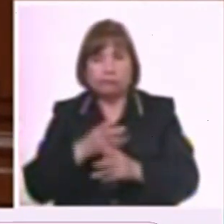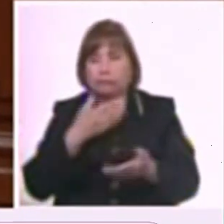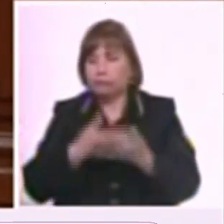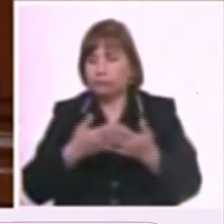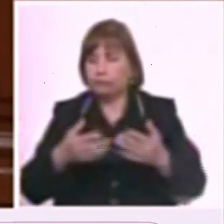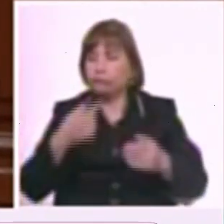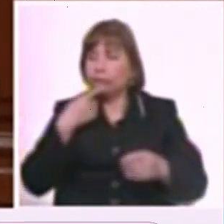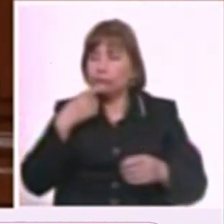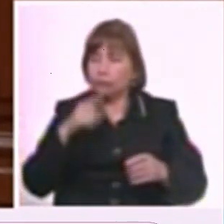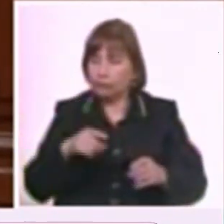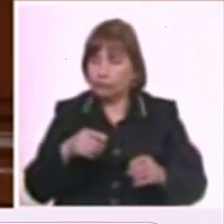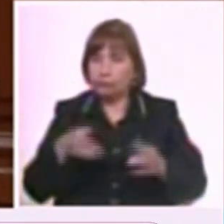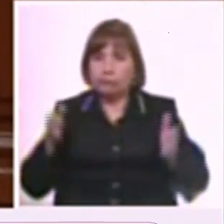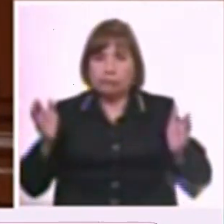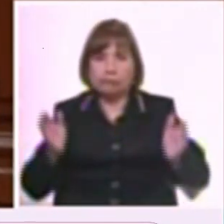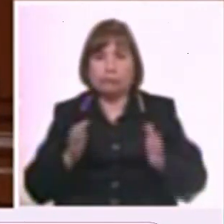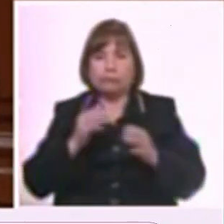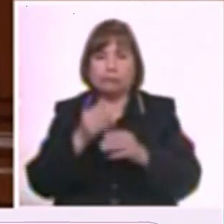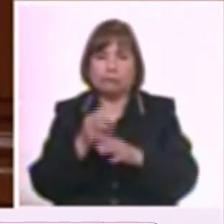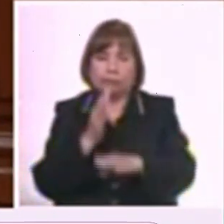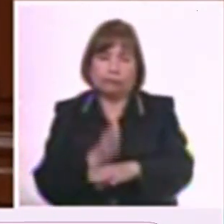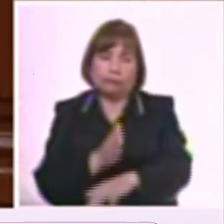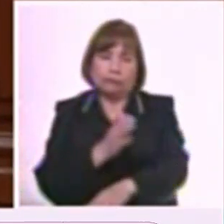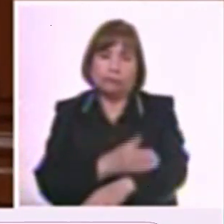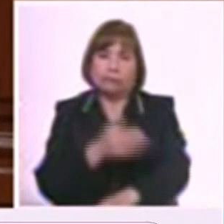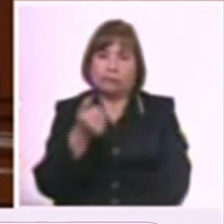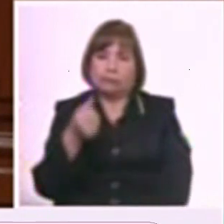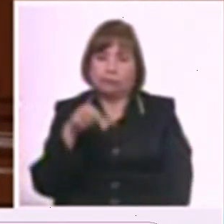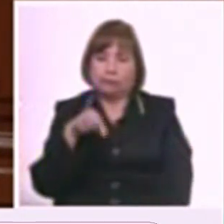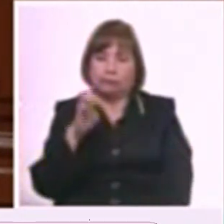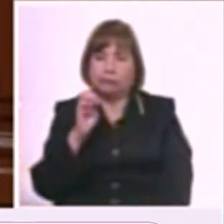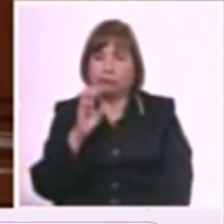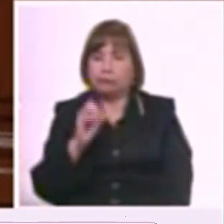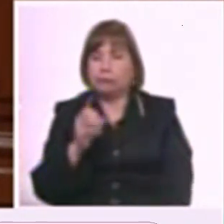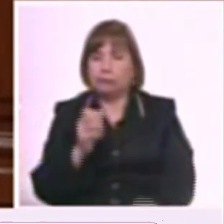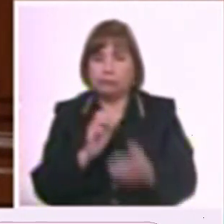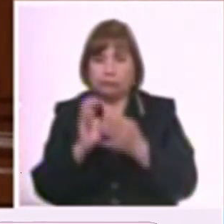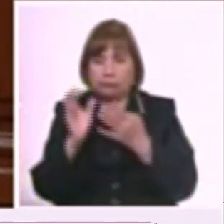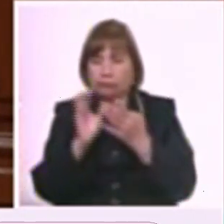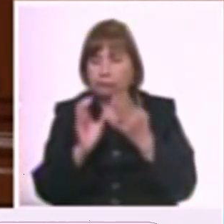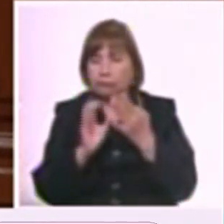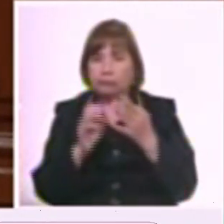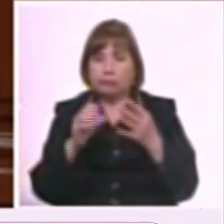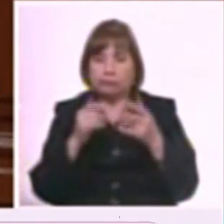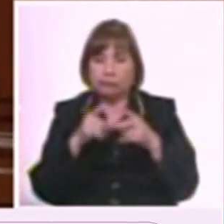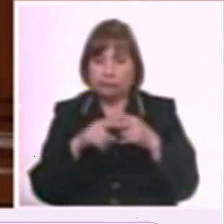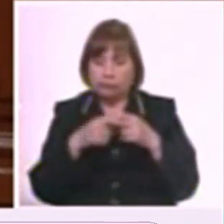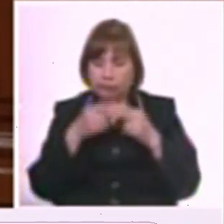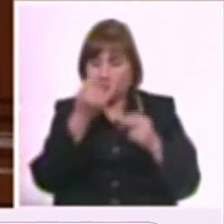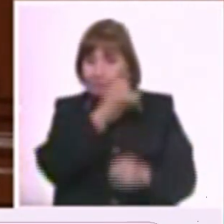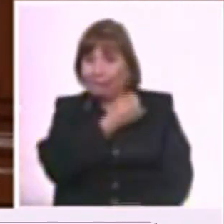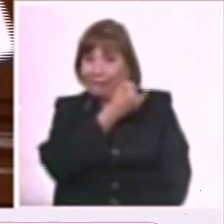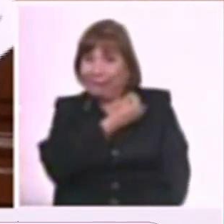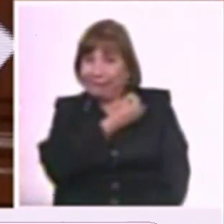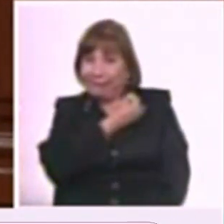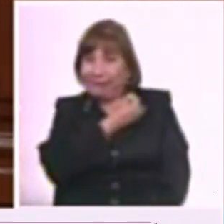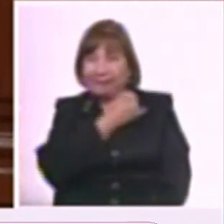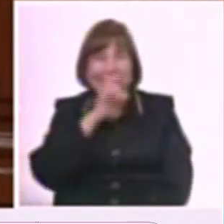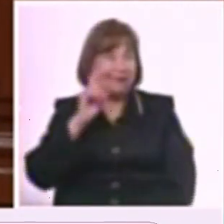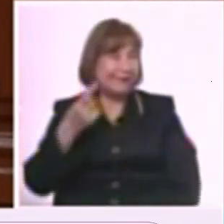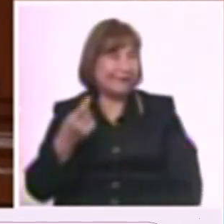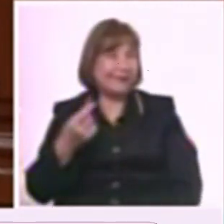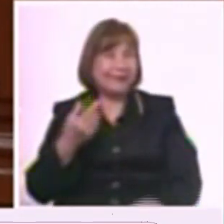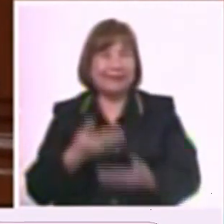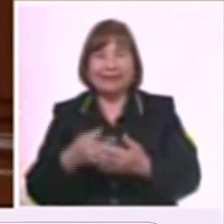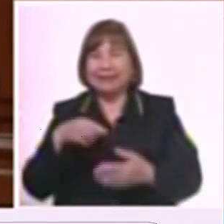ciclo. Enriqueceremos el currículo de secundaria para permitir el desarrollo igualmente de competencias para la inserción